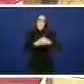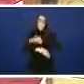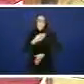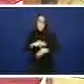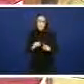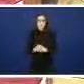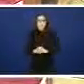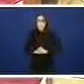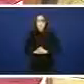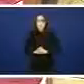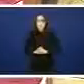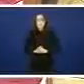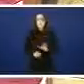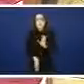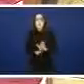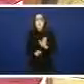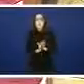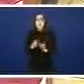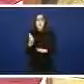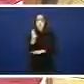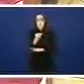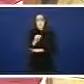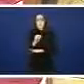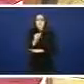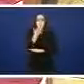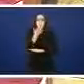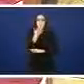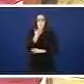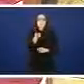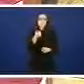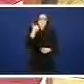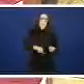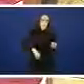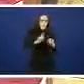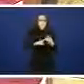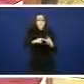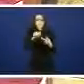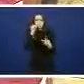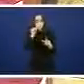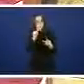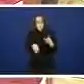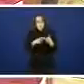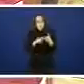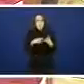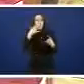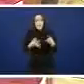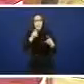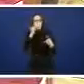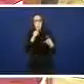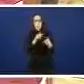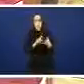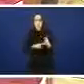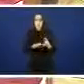En todo caso, mantense o complemento nos supostos de especialización, intervención cirúrxica, maternidade, risco por embarazo e